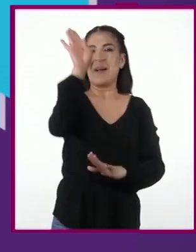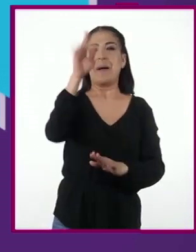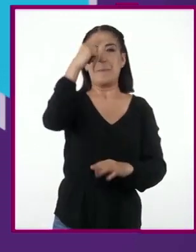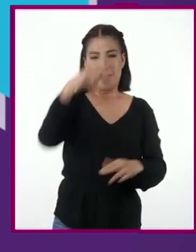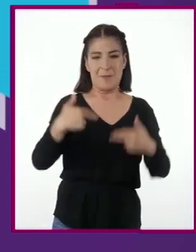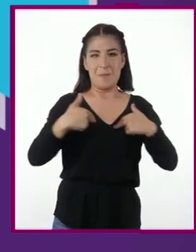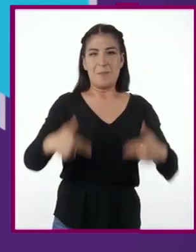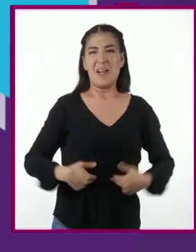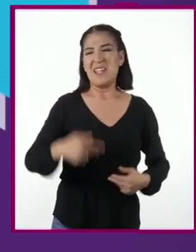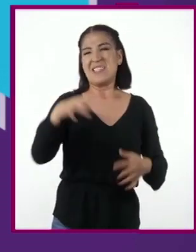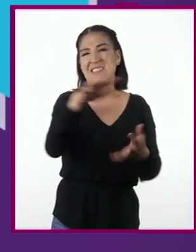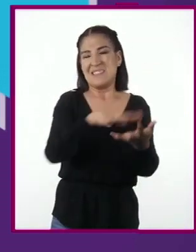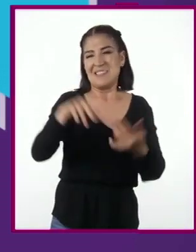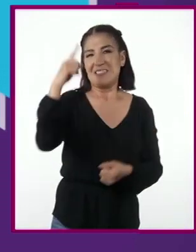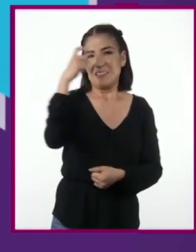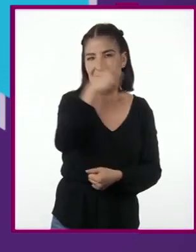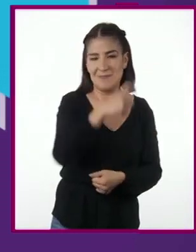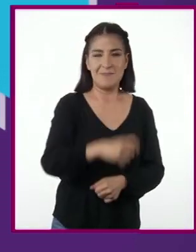encuentra.